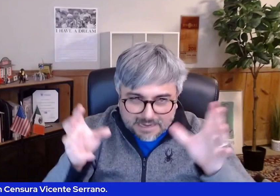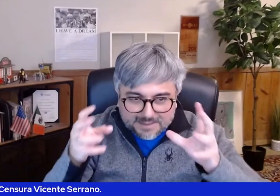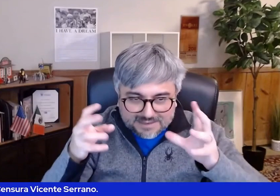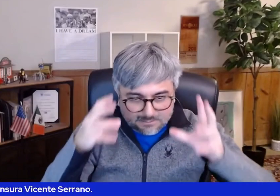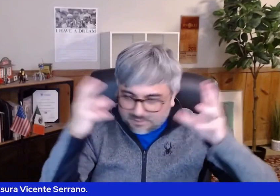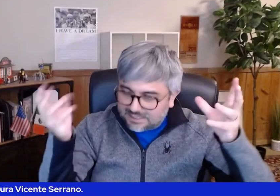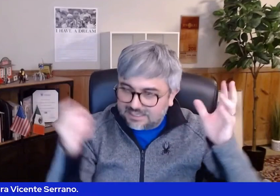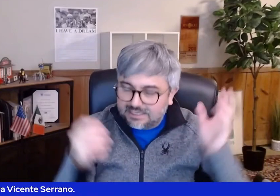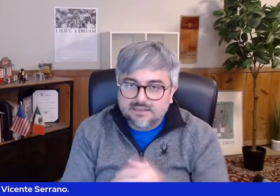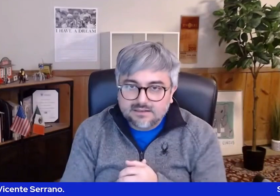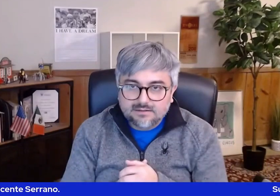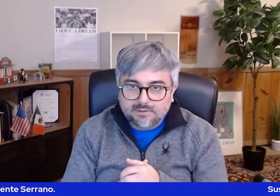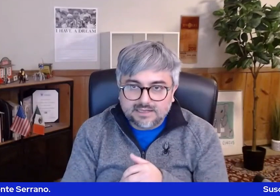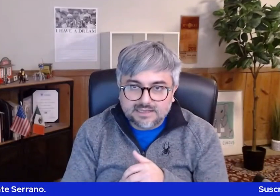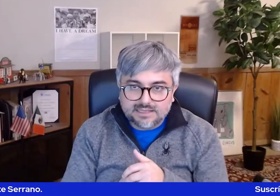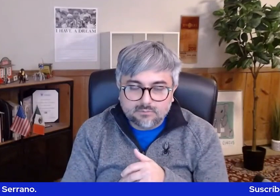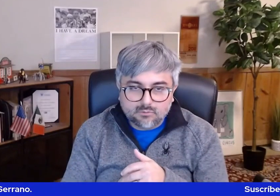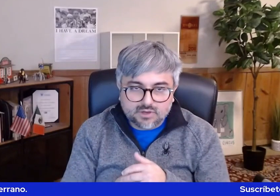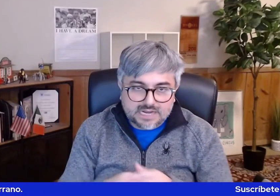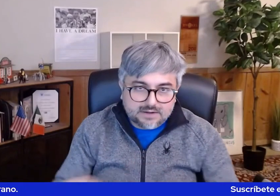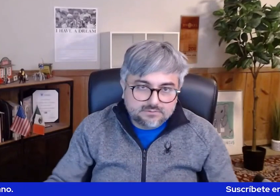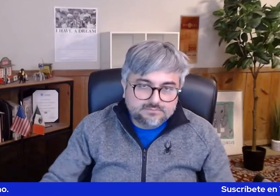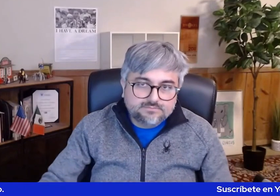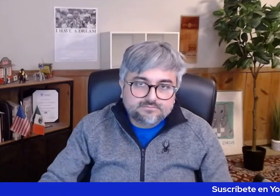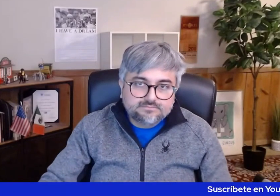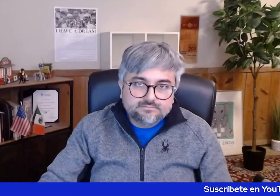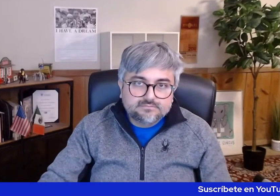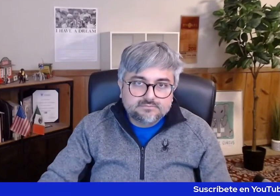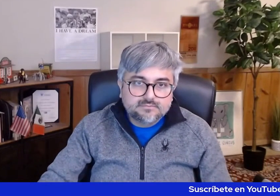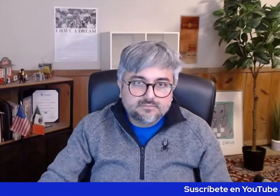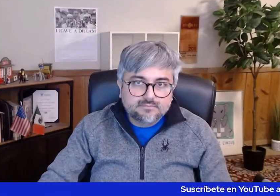más la primera parte para que quede muy claro?